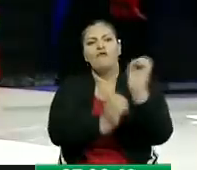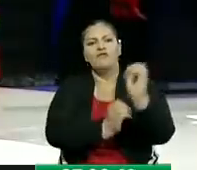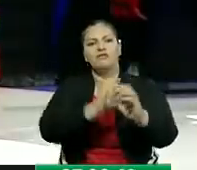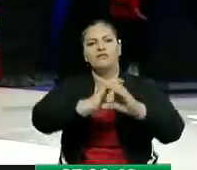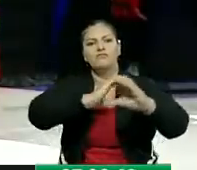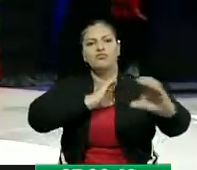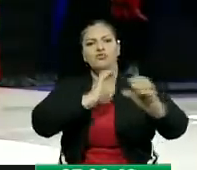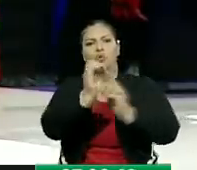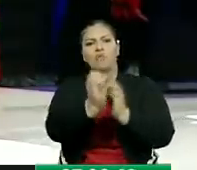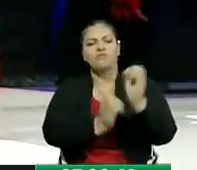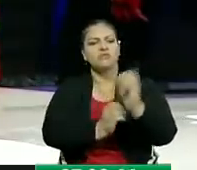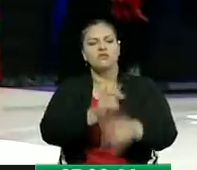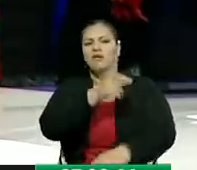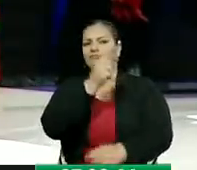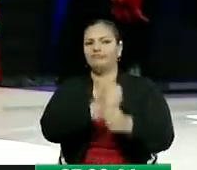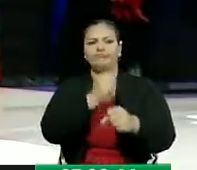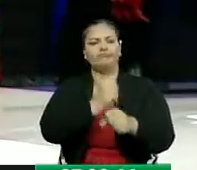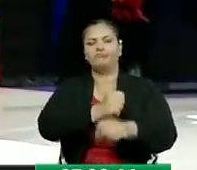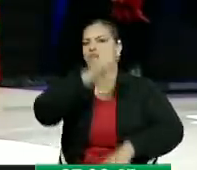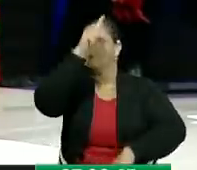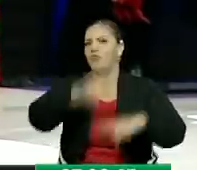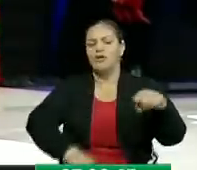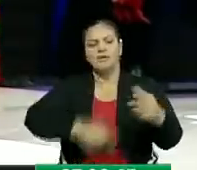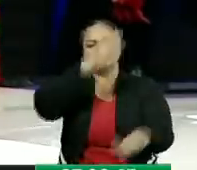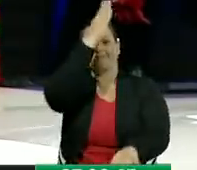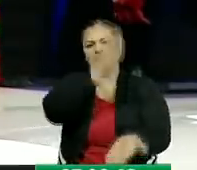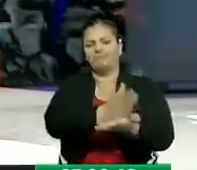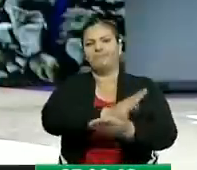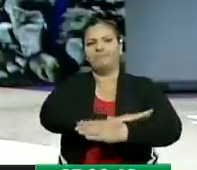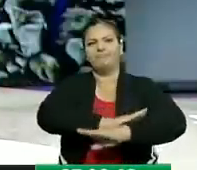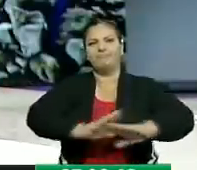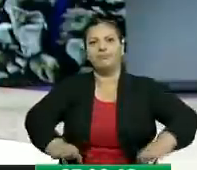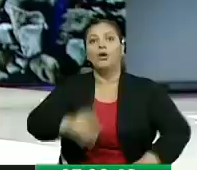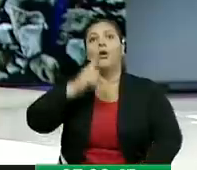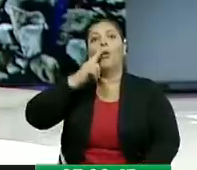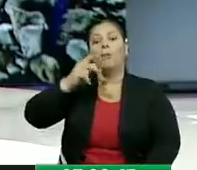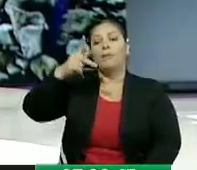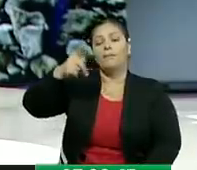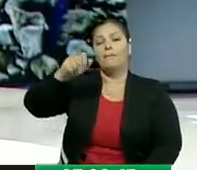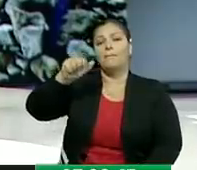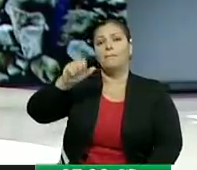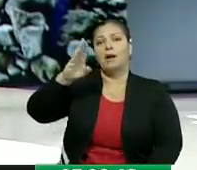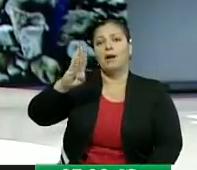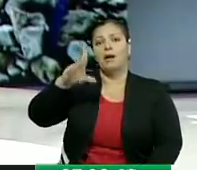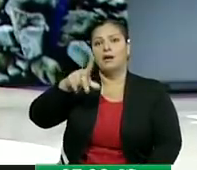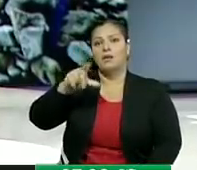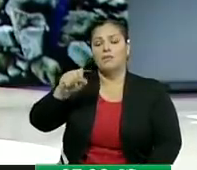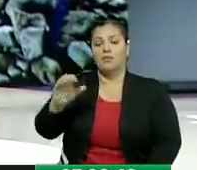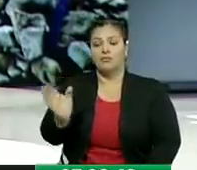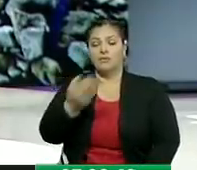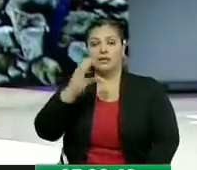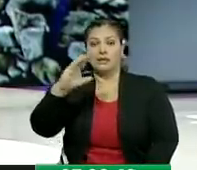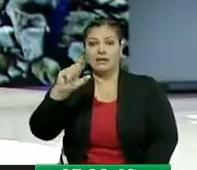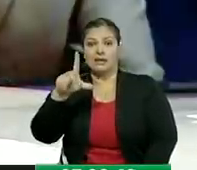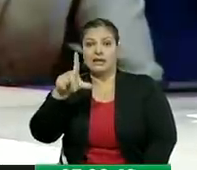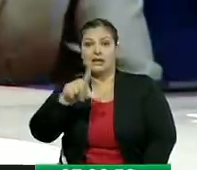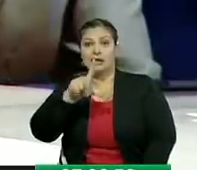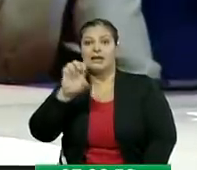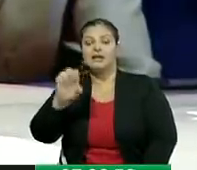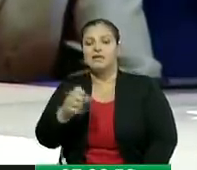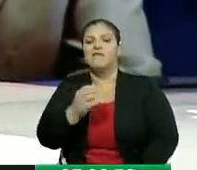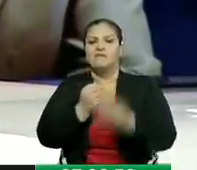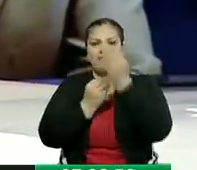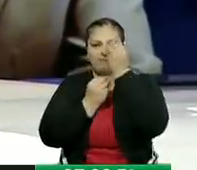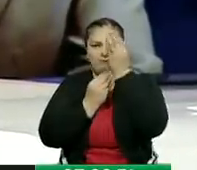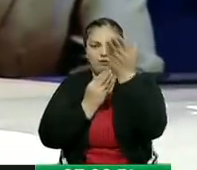Calle, director ejecutivo de la Agencia Nacional de Tránsito, confirmó que el conductor del bus, Ángel Omar Rivas, se